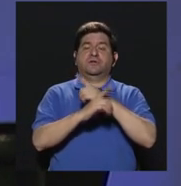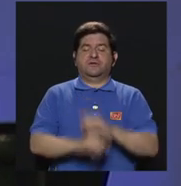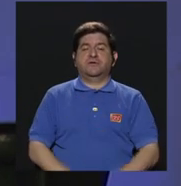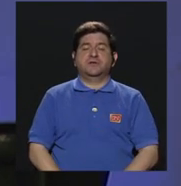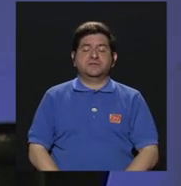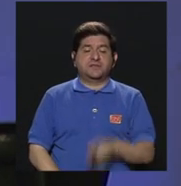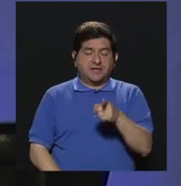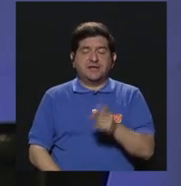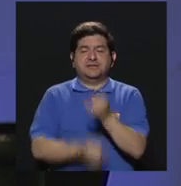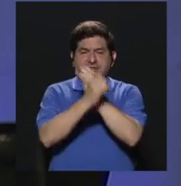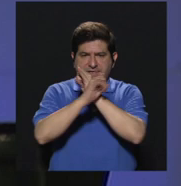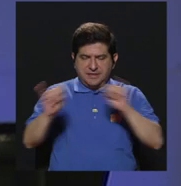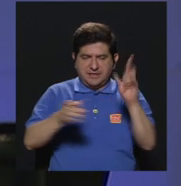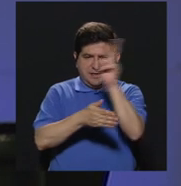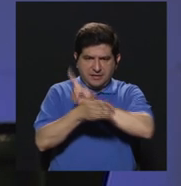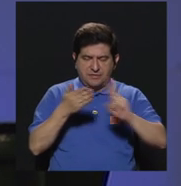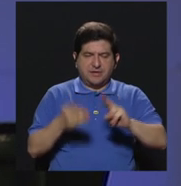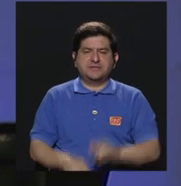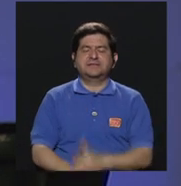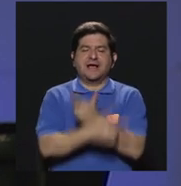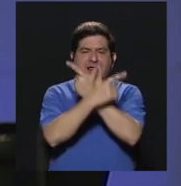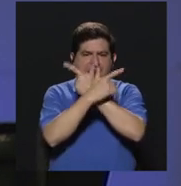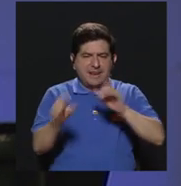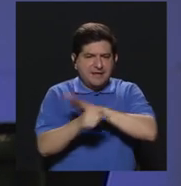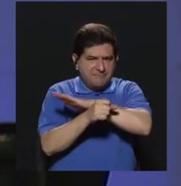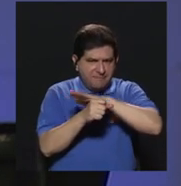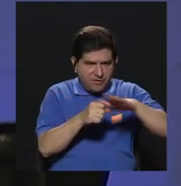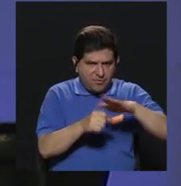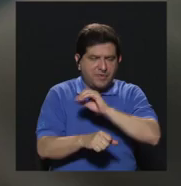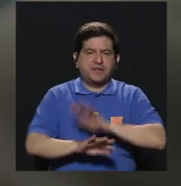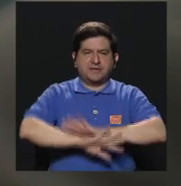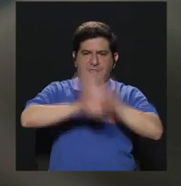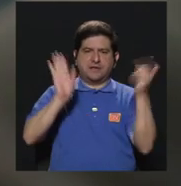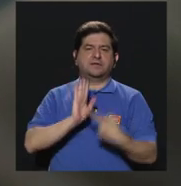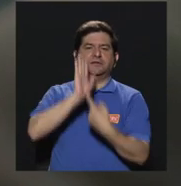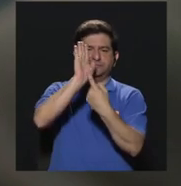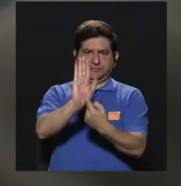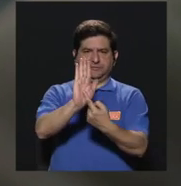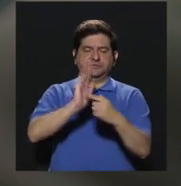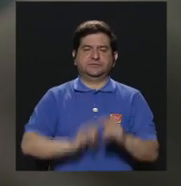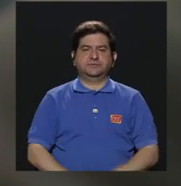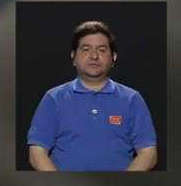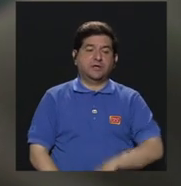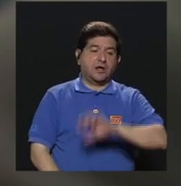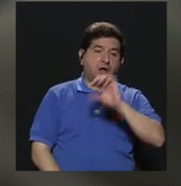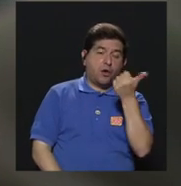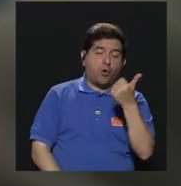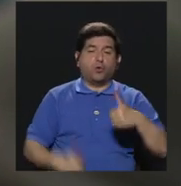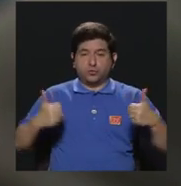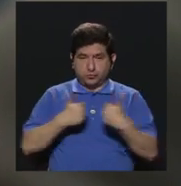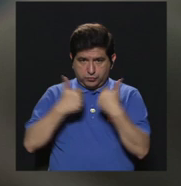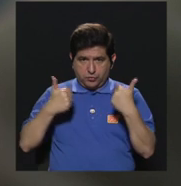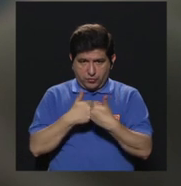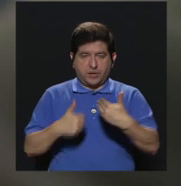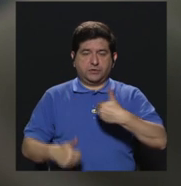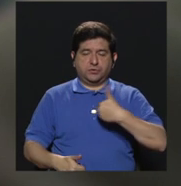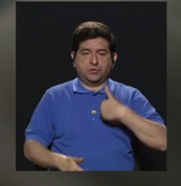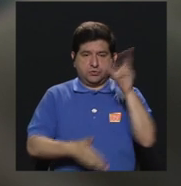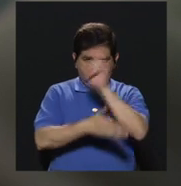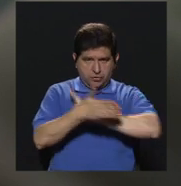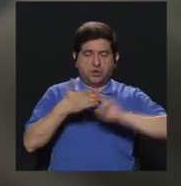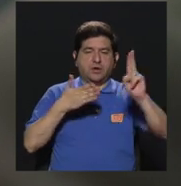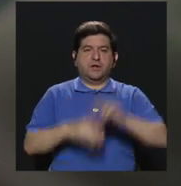la autonomía universitaria con total libertad y transparencia. Otro de los grandes desafíos que tiene nuestra